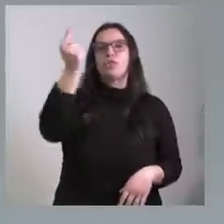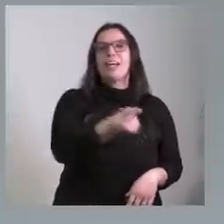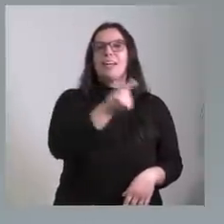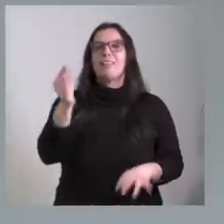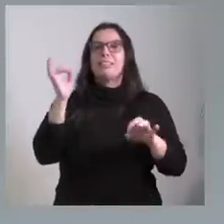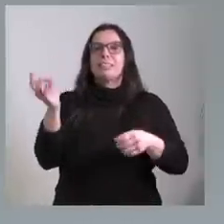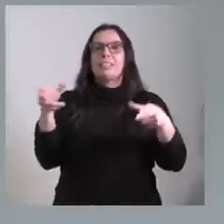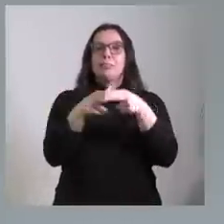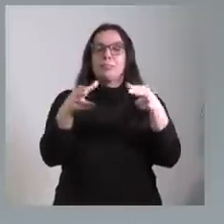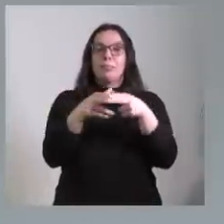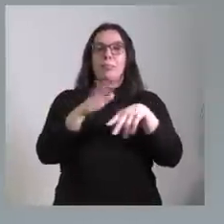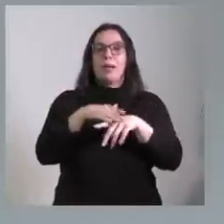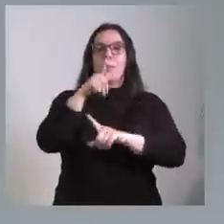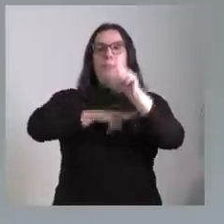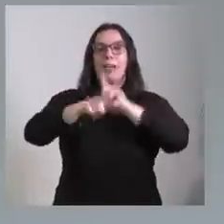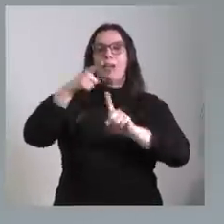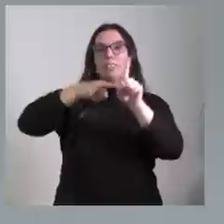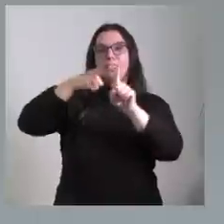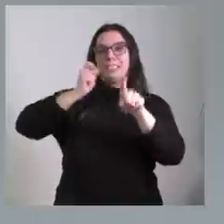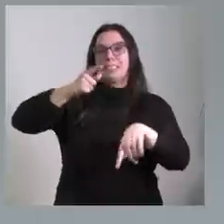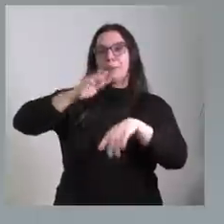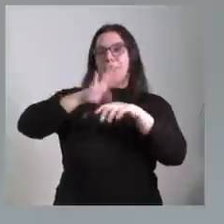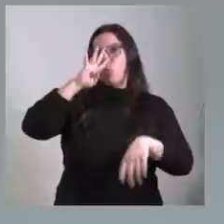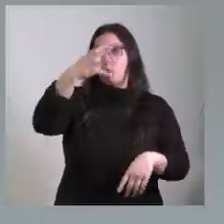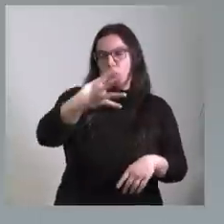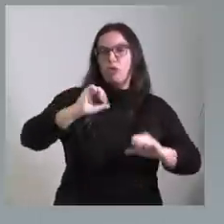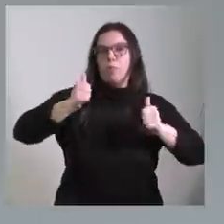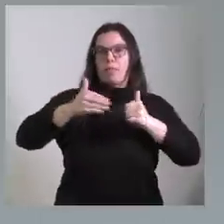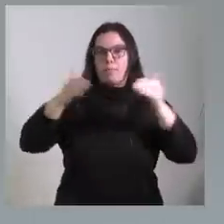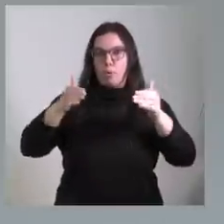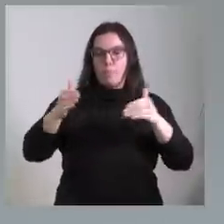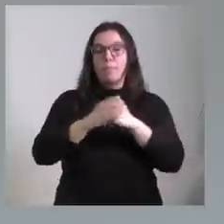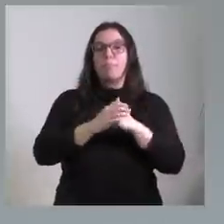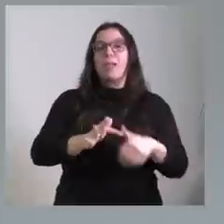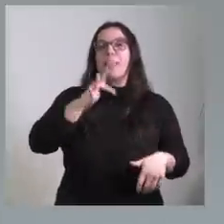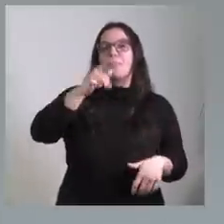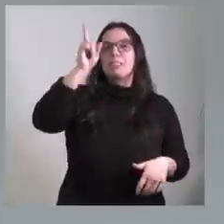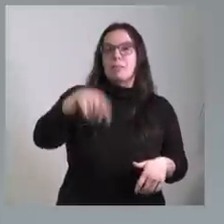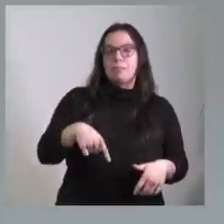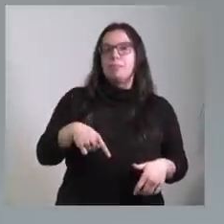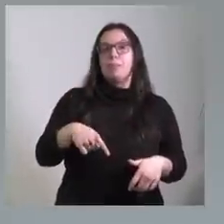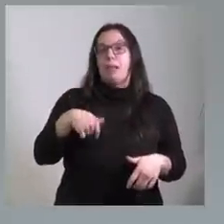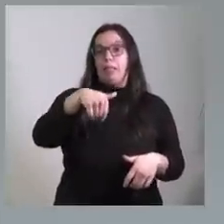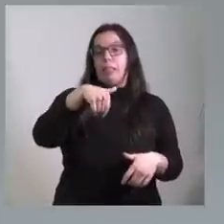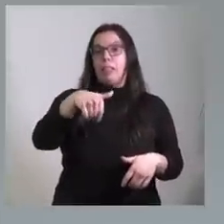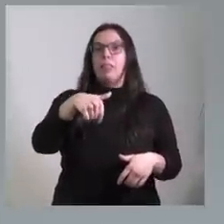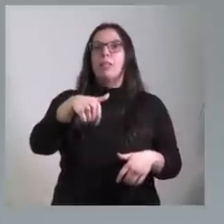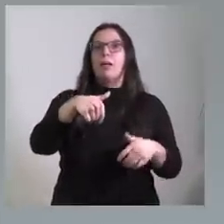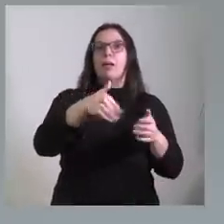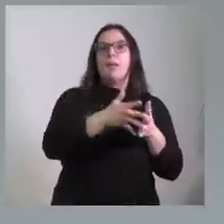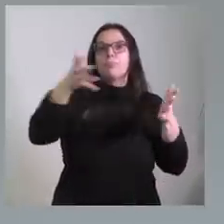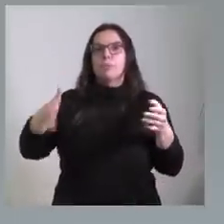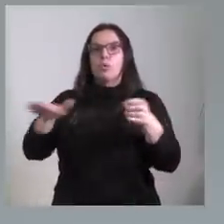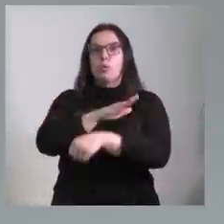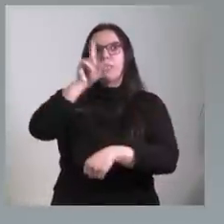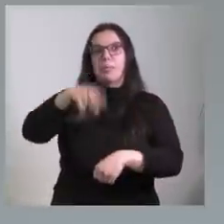a viajeros recurrentes para los próximos cuatro años y se inicia este periodo y además se va a extender con carácter inmediato a las que